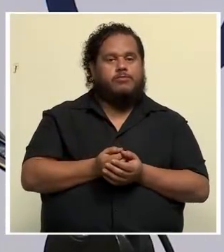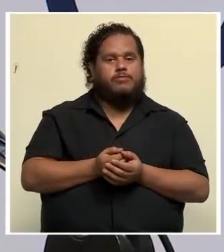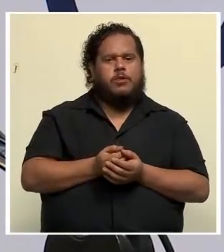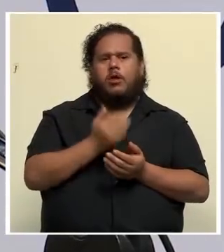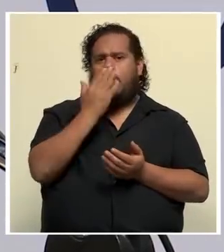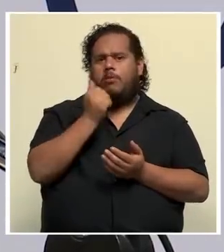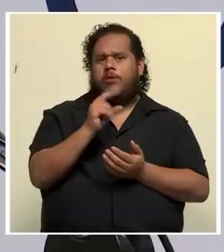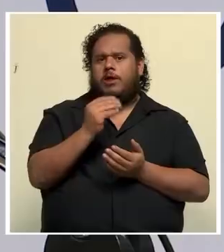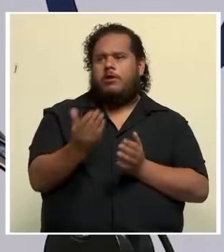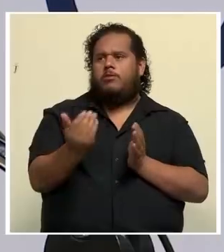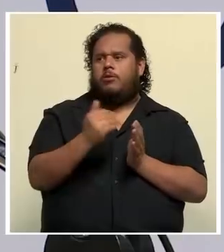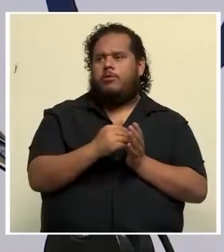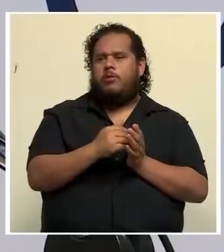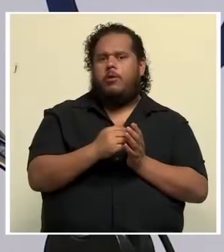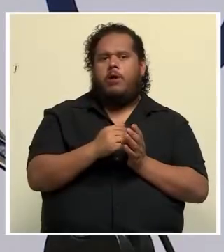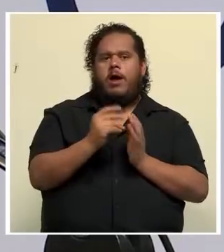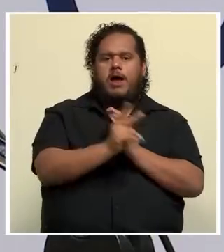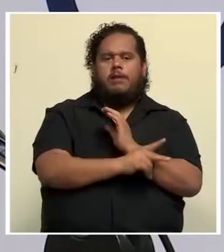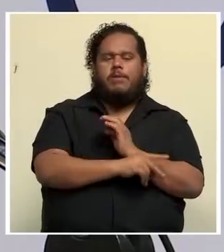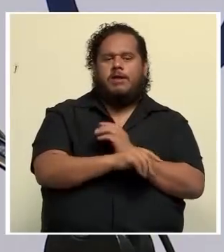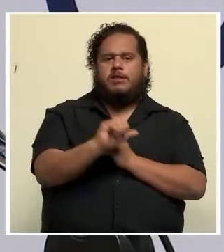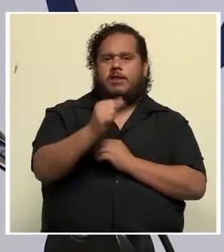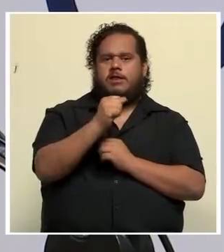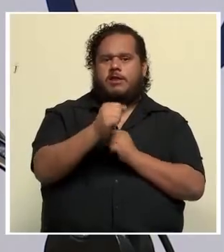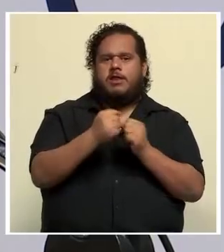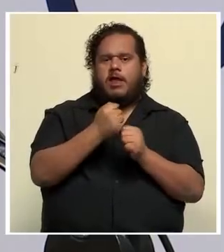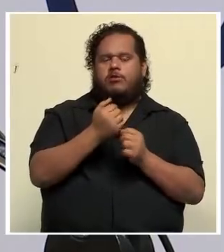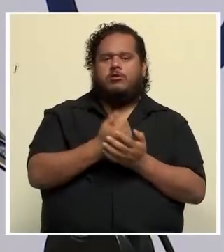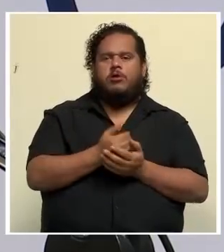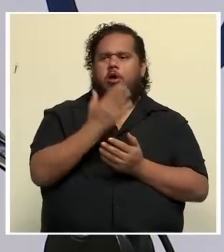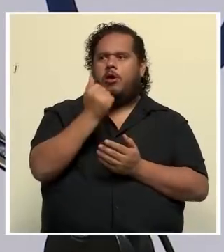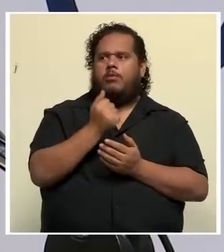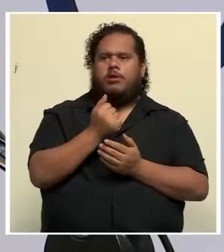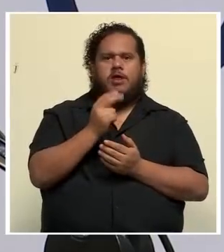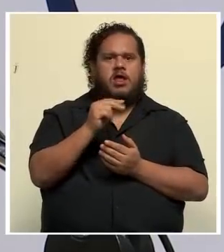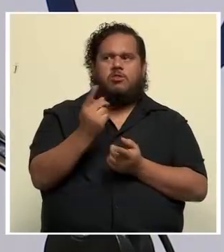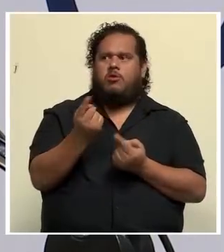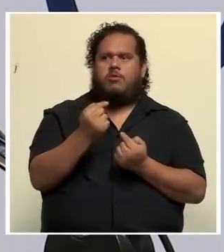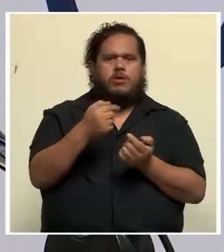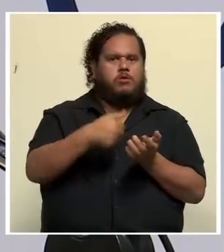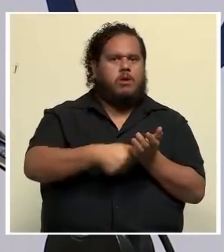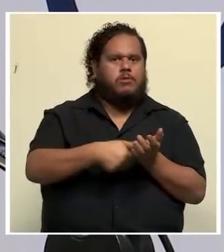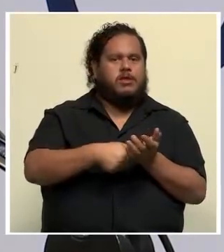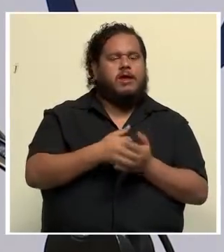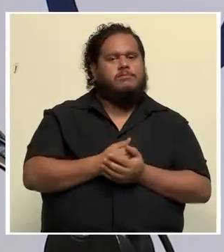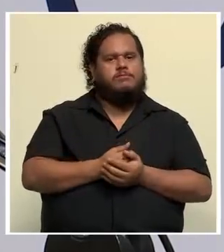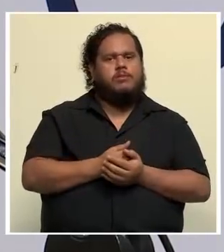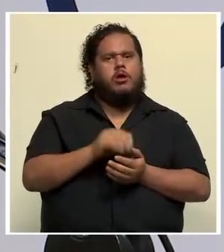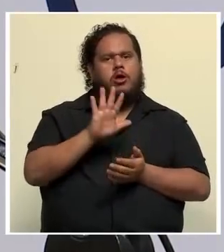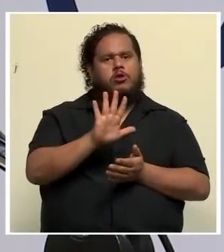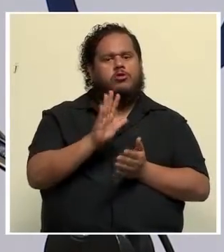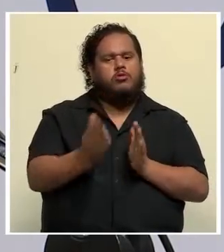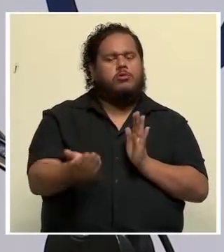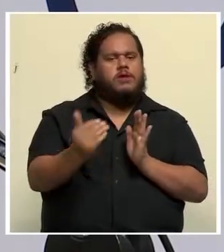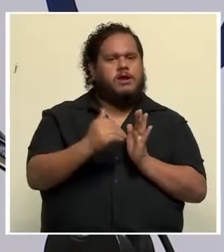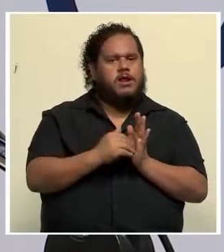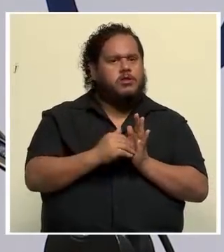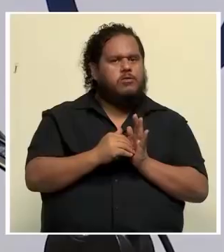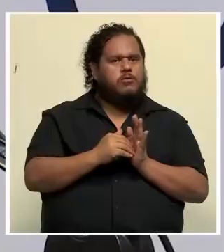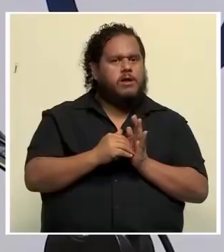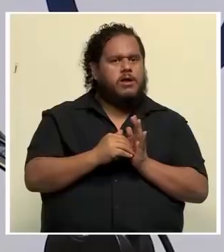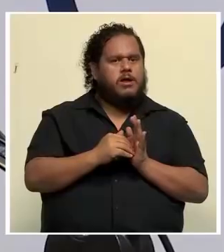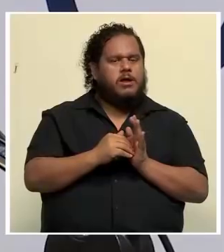por qué no volvió al país en 10 años, por qué ni siquiera vino a votar. Su regreso fue